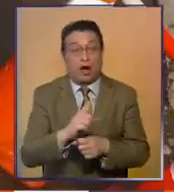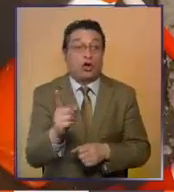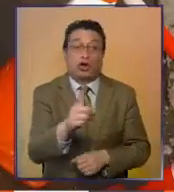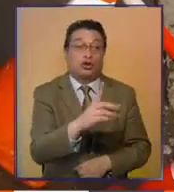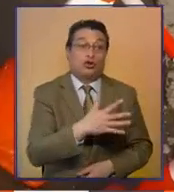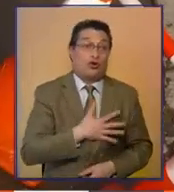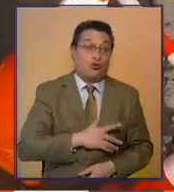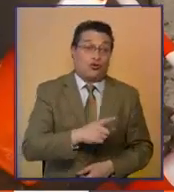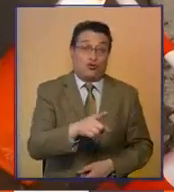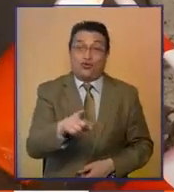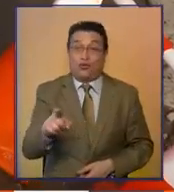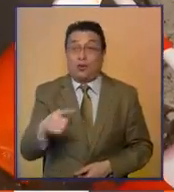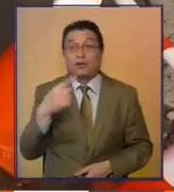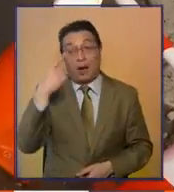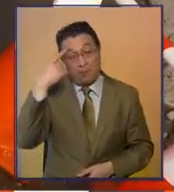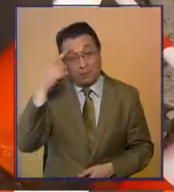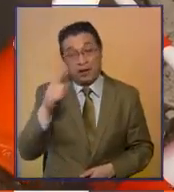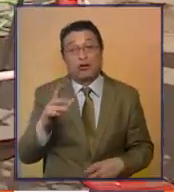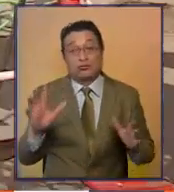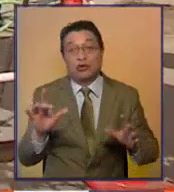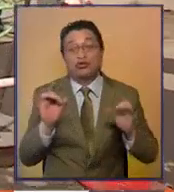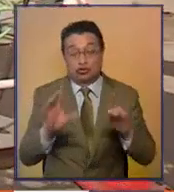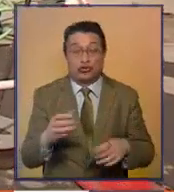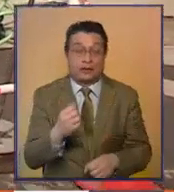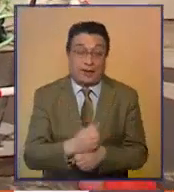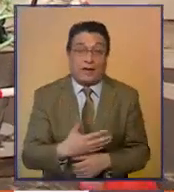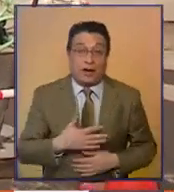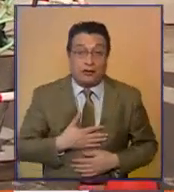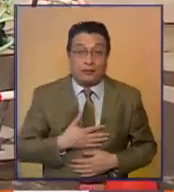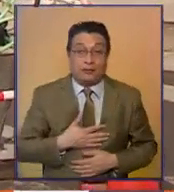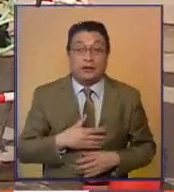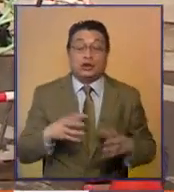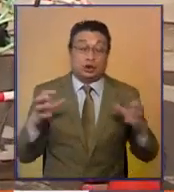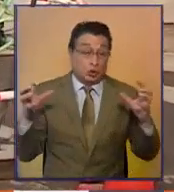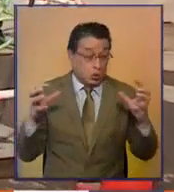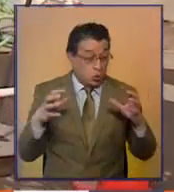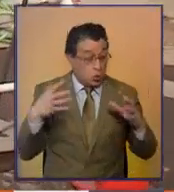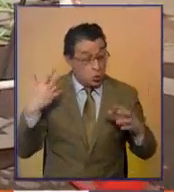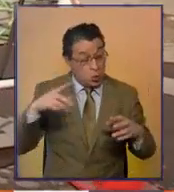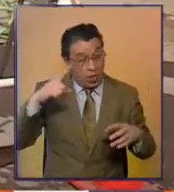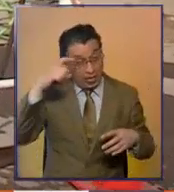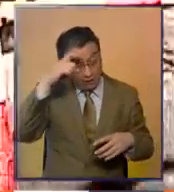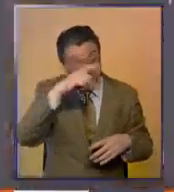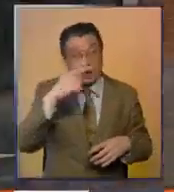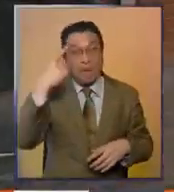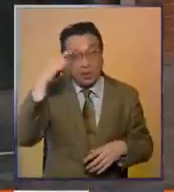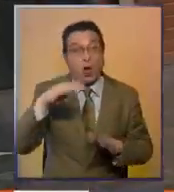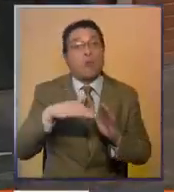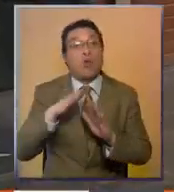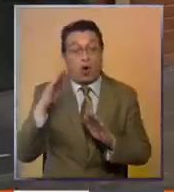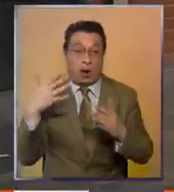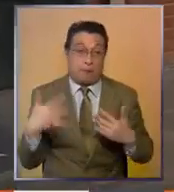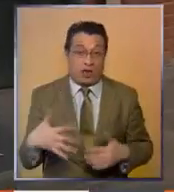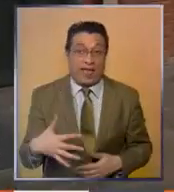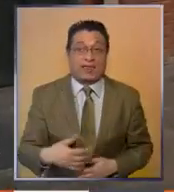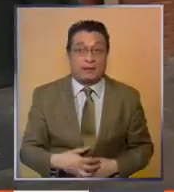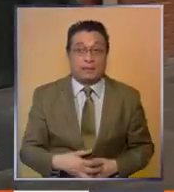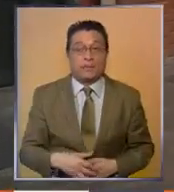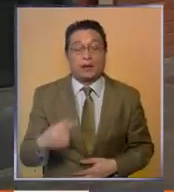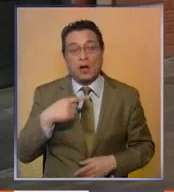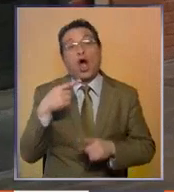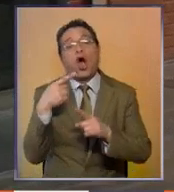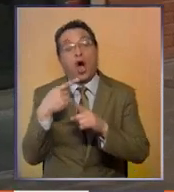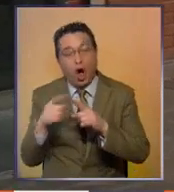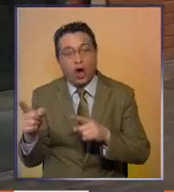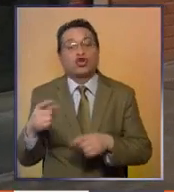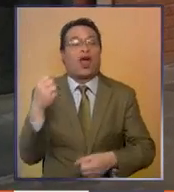no les gustaría hacer, pero es parte del trabajo, es extremo y a la vez creo que es muy importante. Vamos a conocer ahora otro de